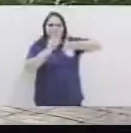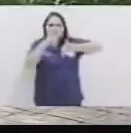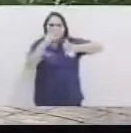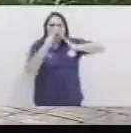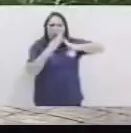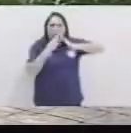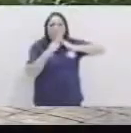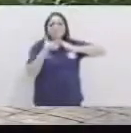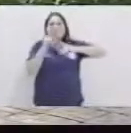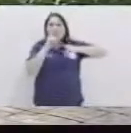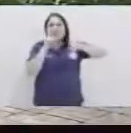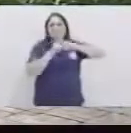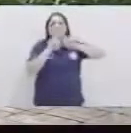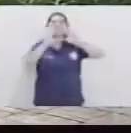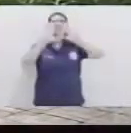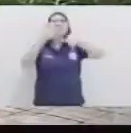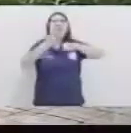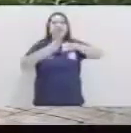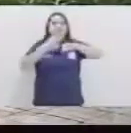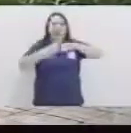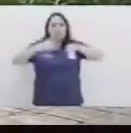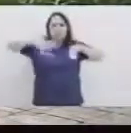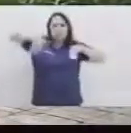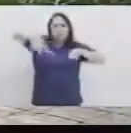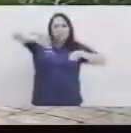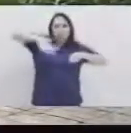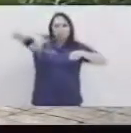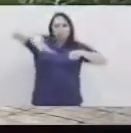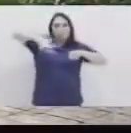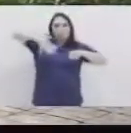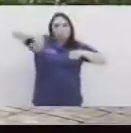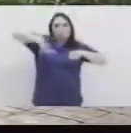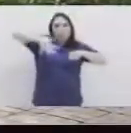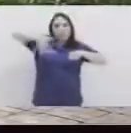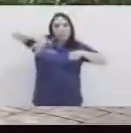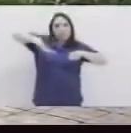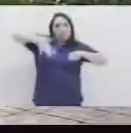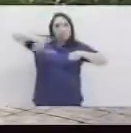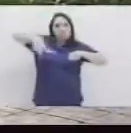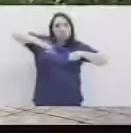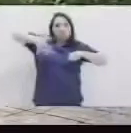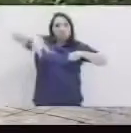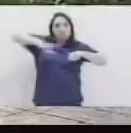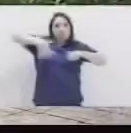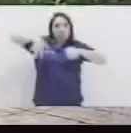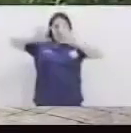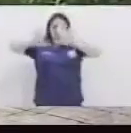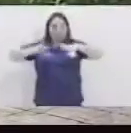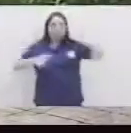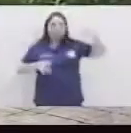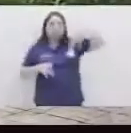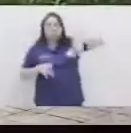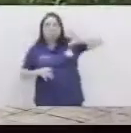puedes realizar 10 repeticiones de cada ejercicio. Muy bien, vamos ahora elevando tobillos.